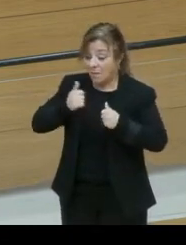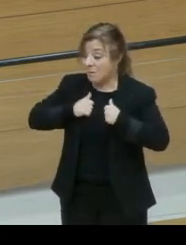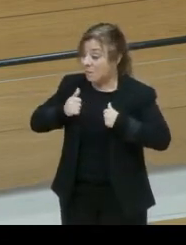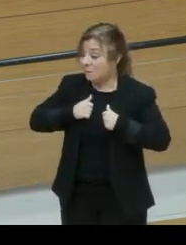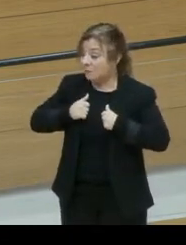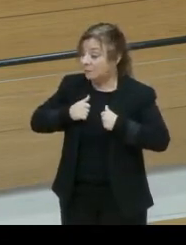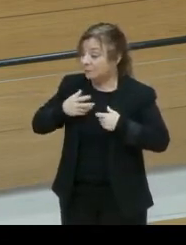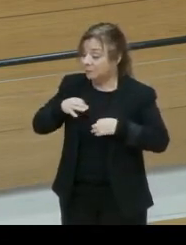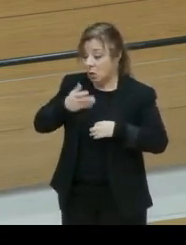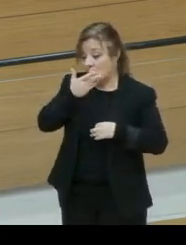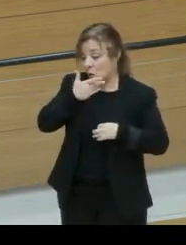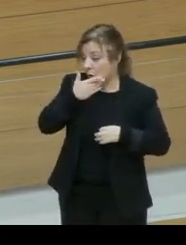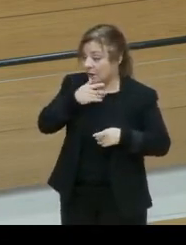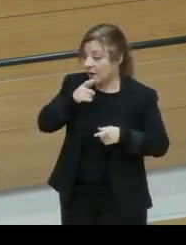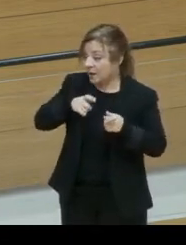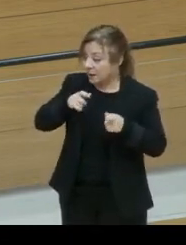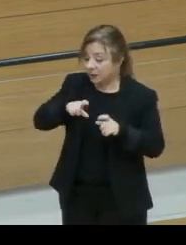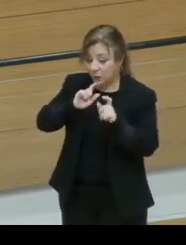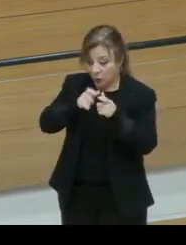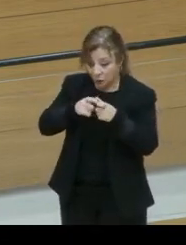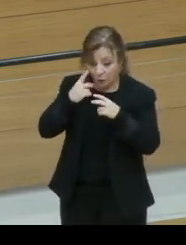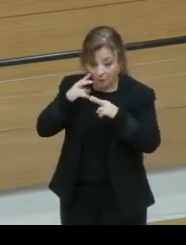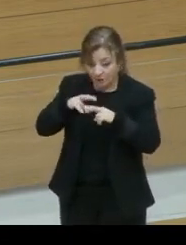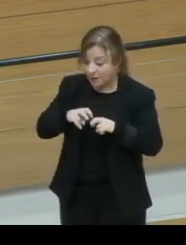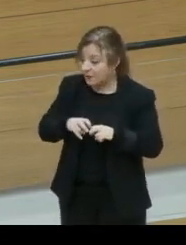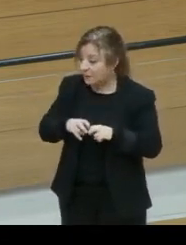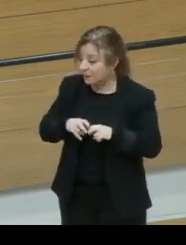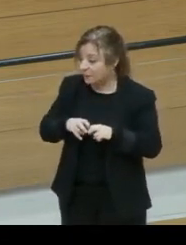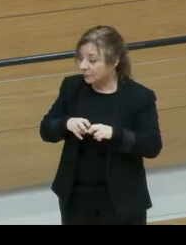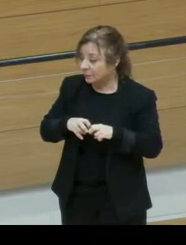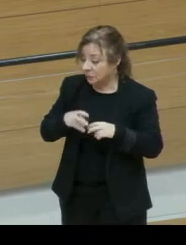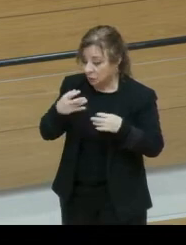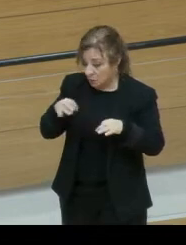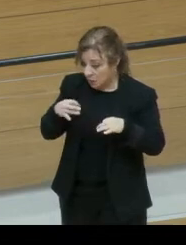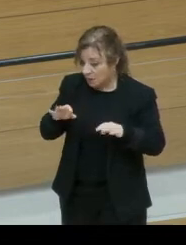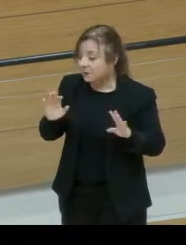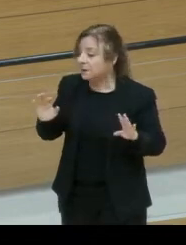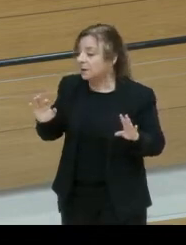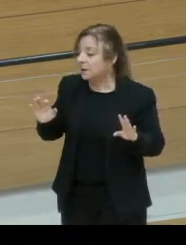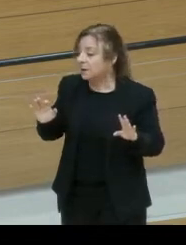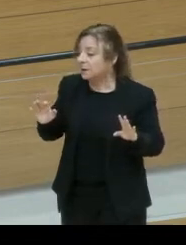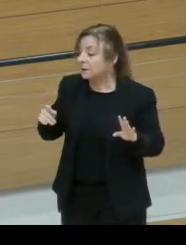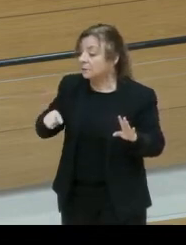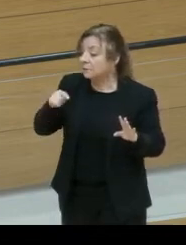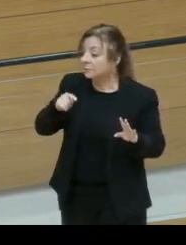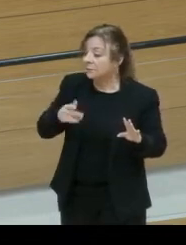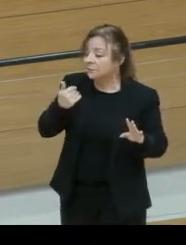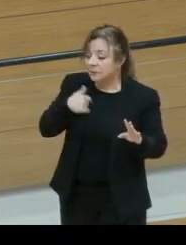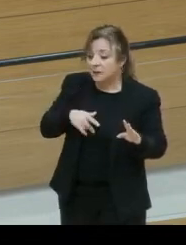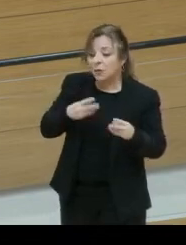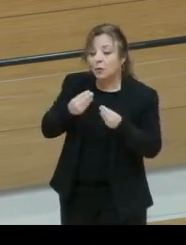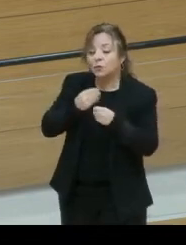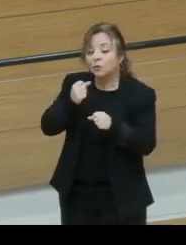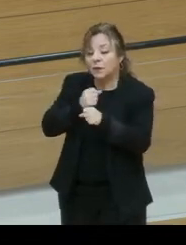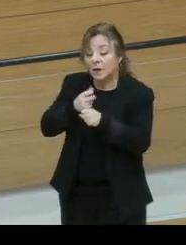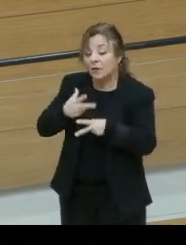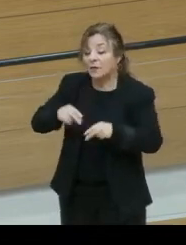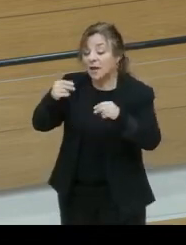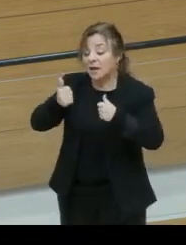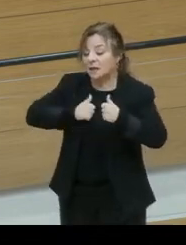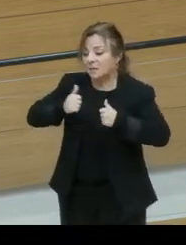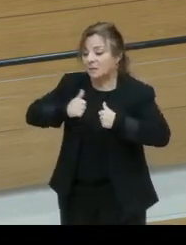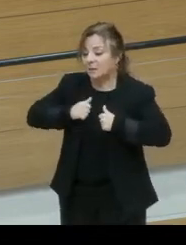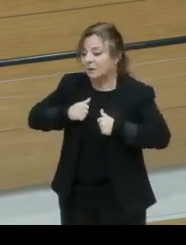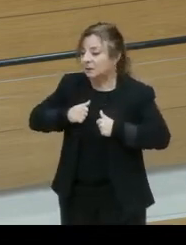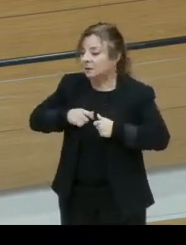cuando conoces a la gente de los grupos de investigación. Suele ser común. Y ahí ya haces como un trabajo final de máster y normalmente